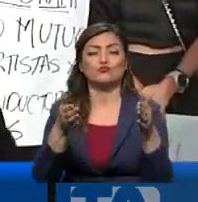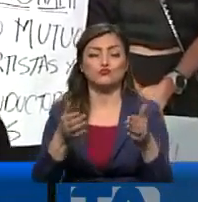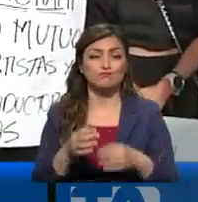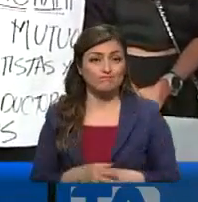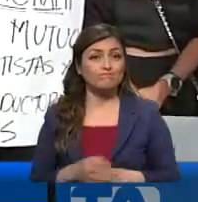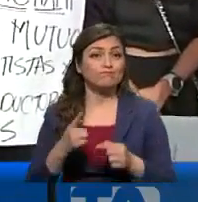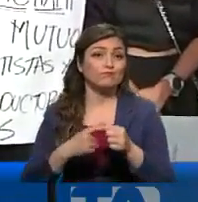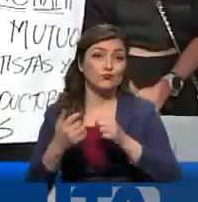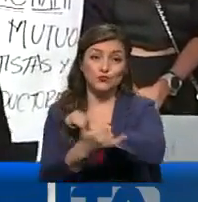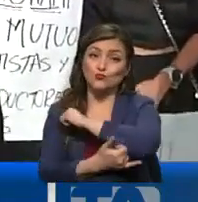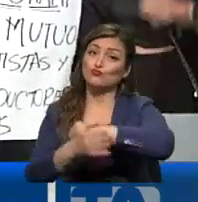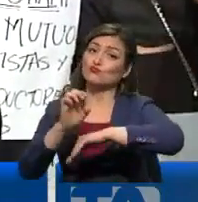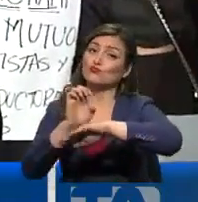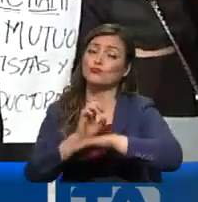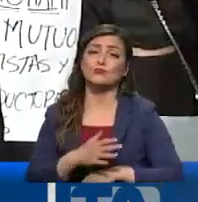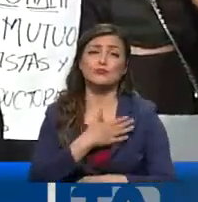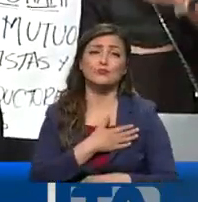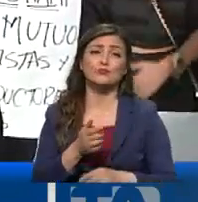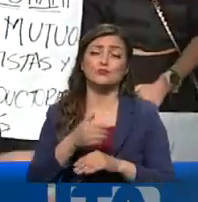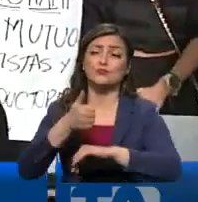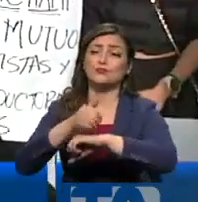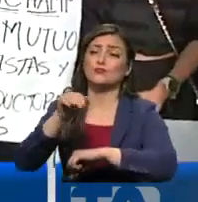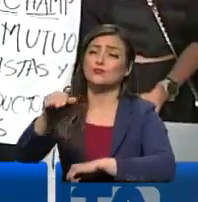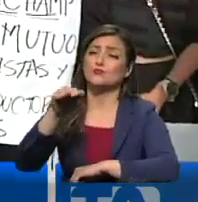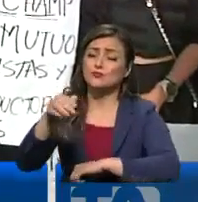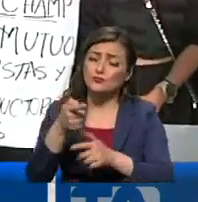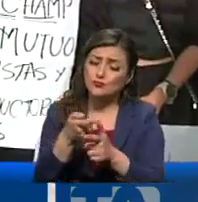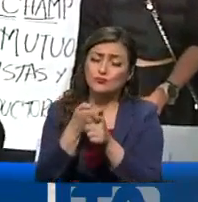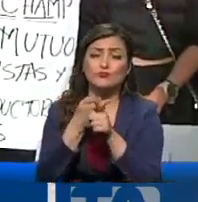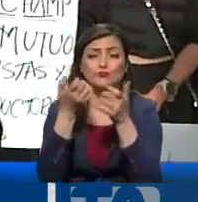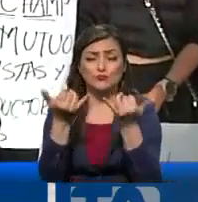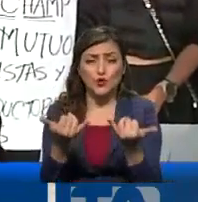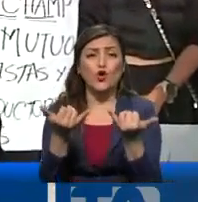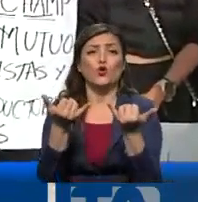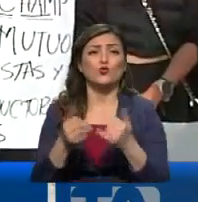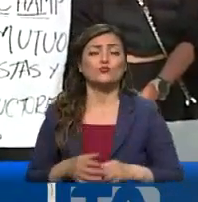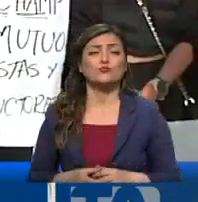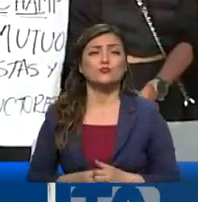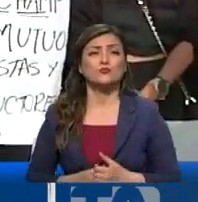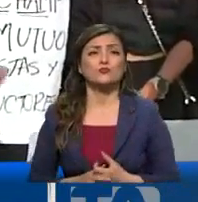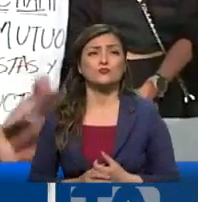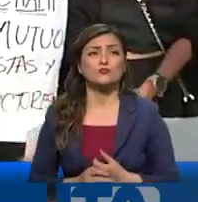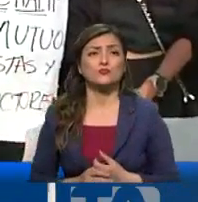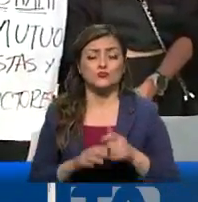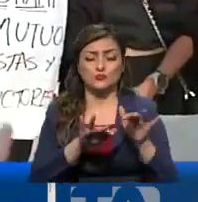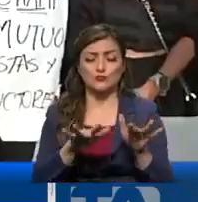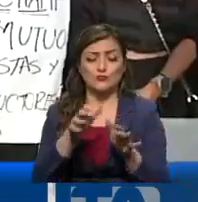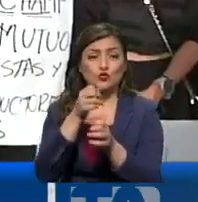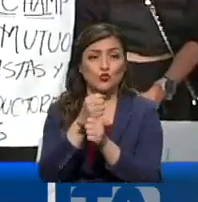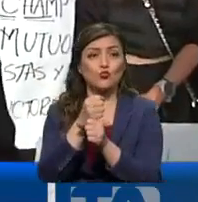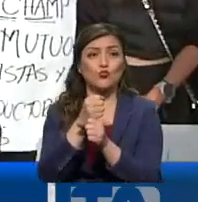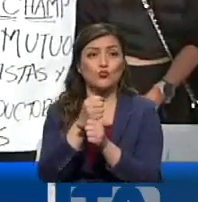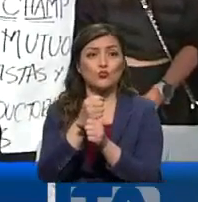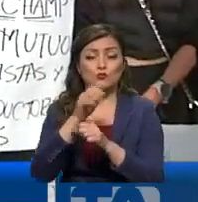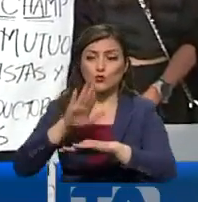ciudad y del país también. Un llamado urgente a las autoridades. Conocemos que el día de hoy también la secretaria de Seguridad, Daniela